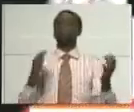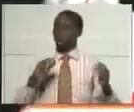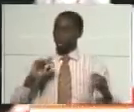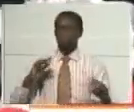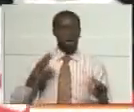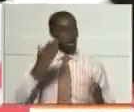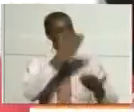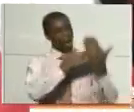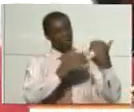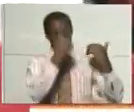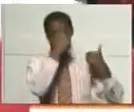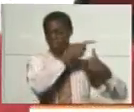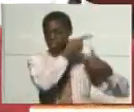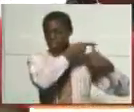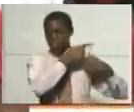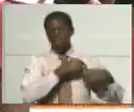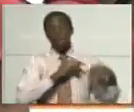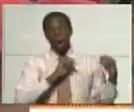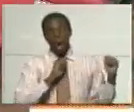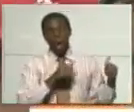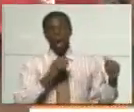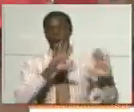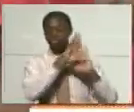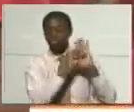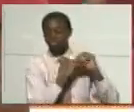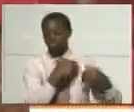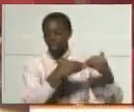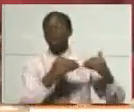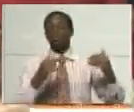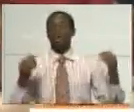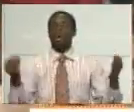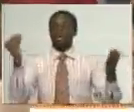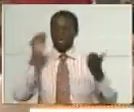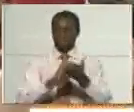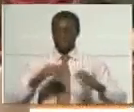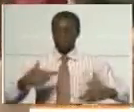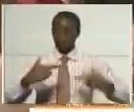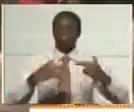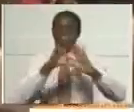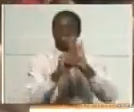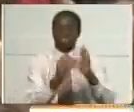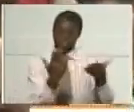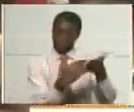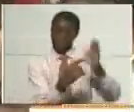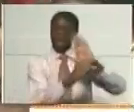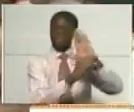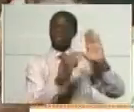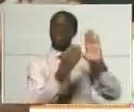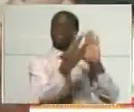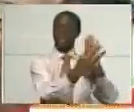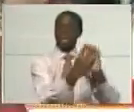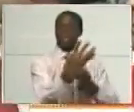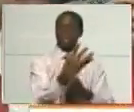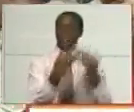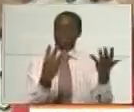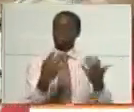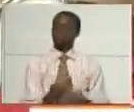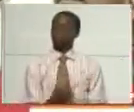originario, como lo dice el 348. Me faculta absolutamente, como lo sabe Diosdado, el 348